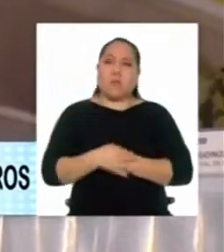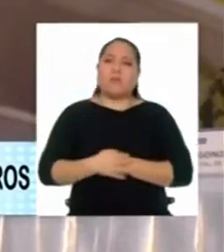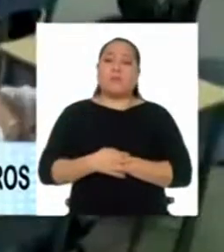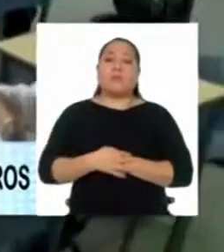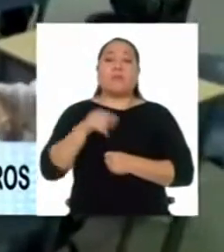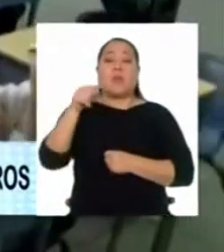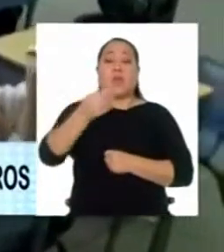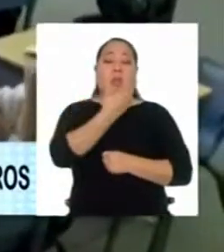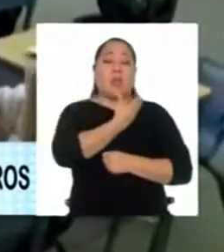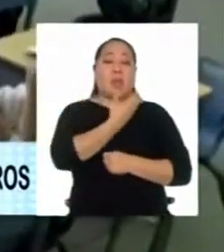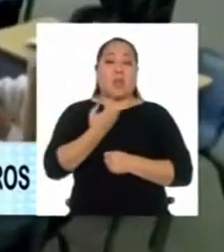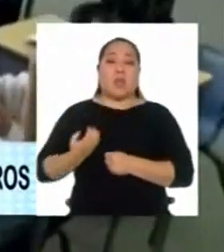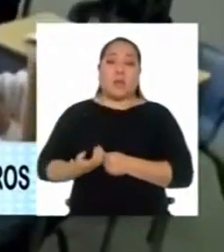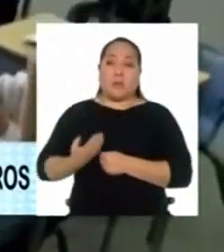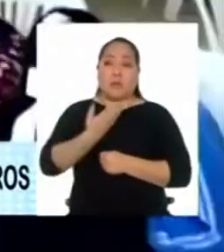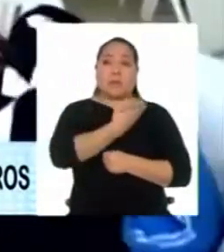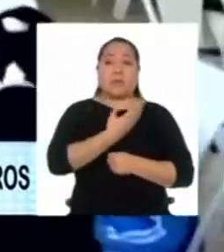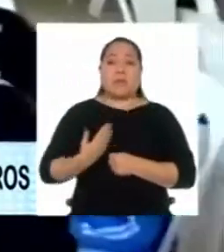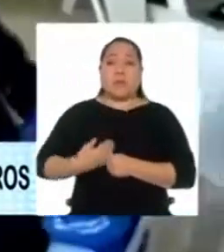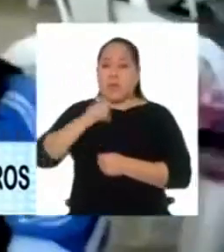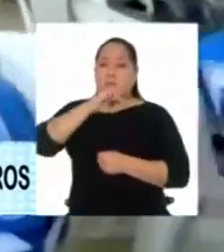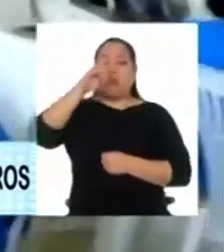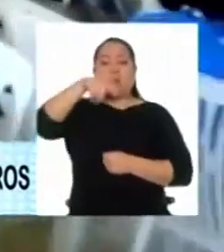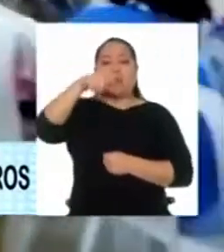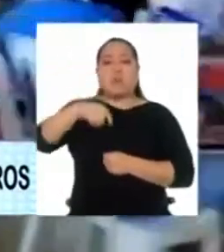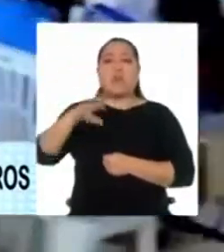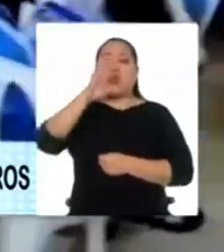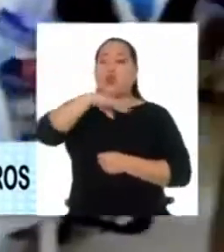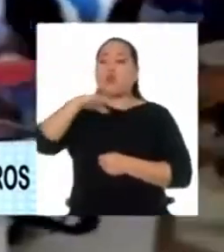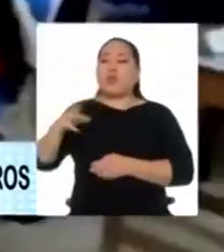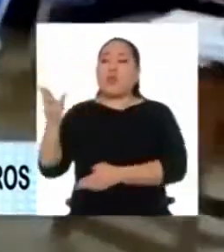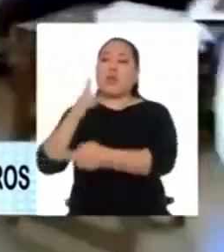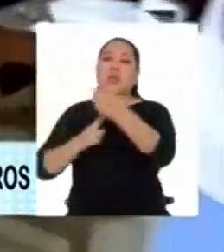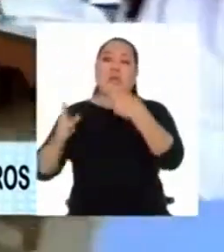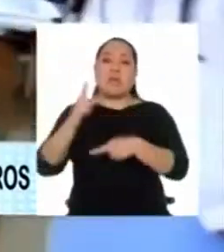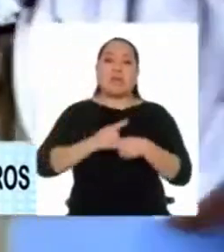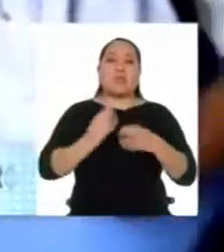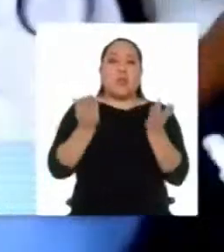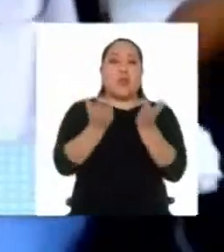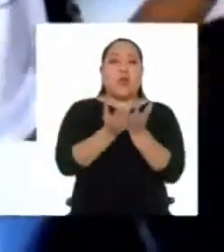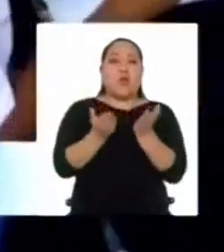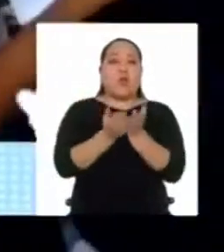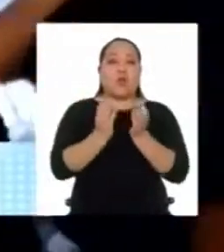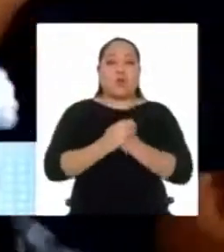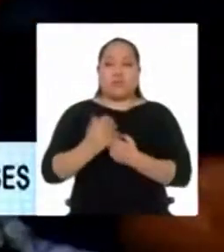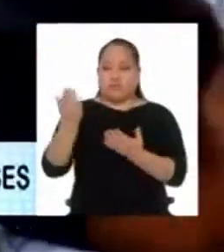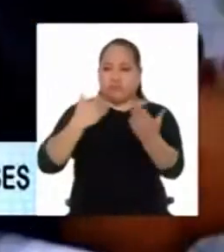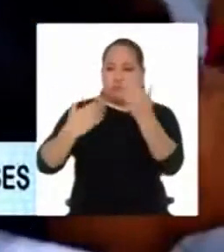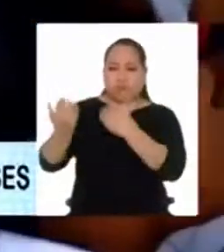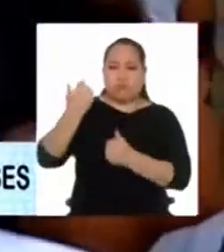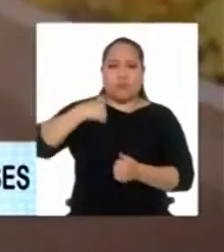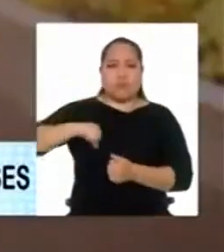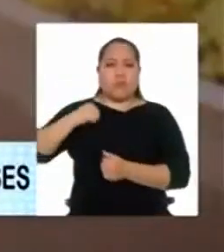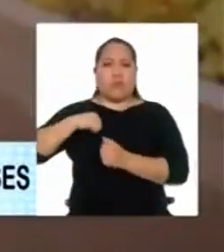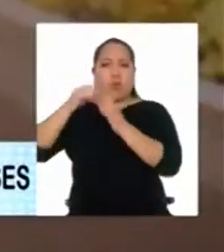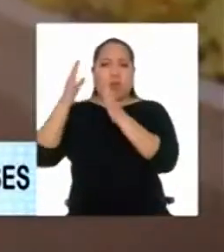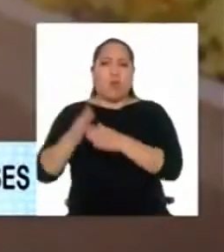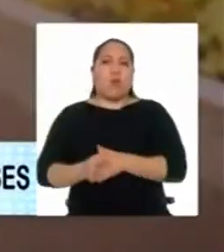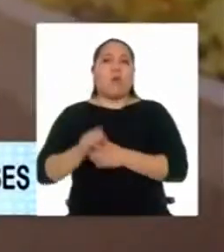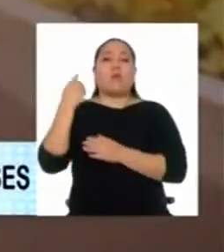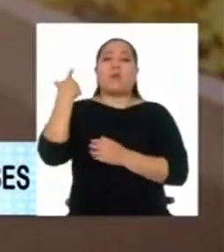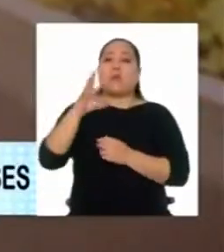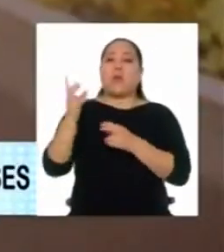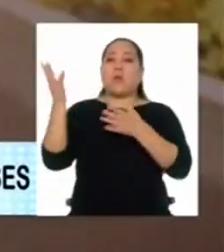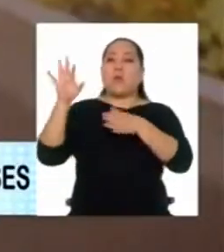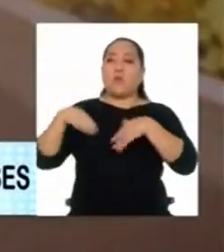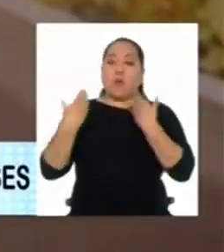la necesidad de que los pequeños regresen a las aulas y convocó a todos los alcaldes a reunirse para tomar acciones. Llamamos